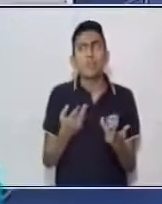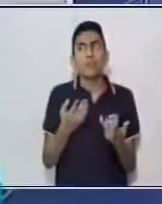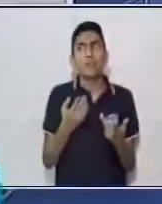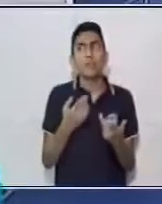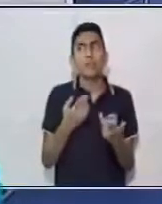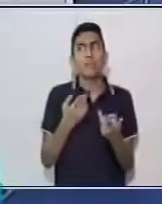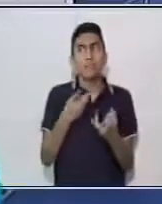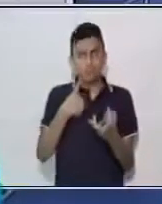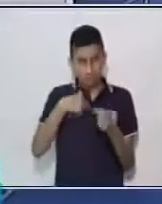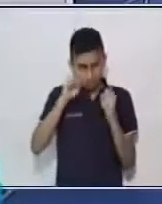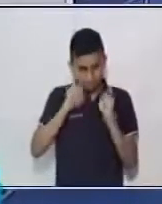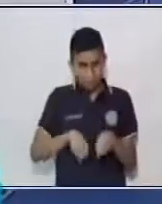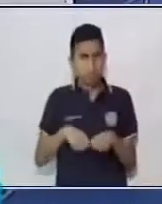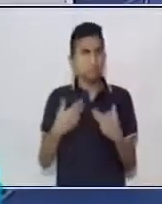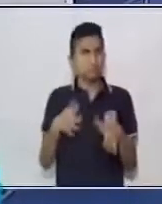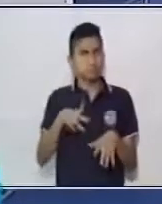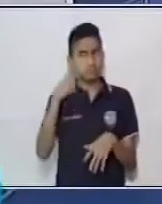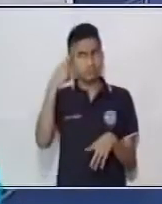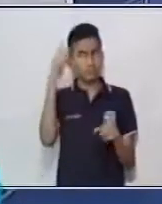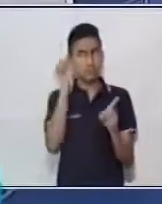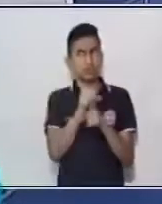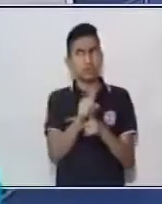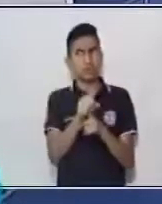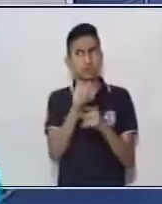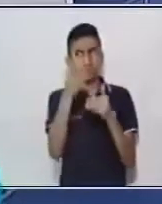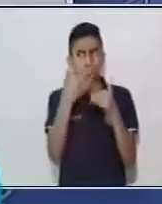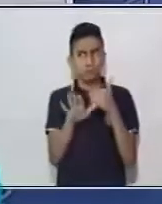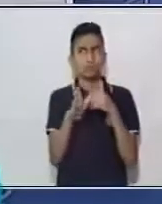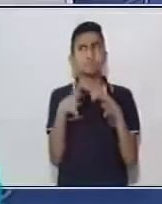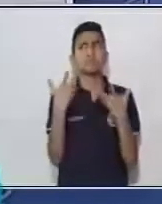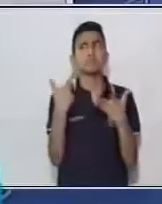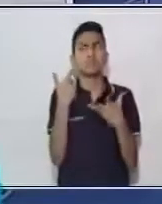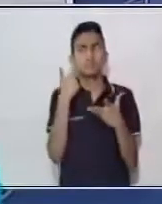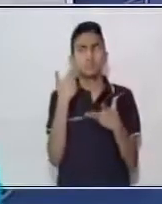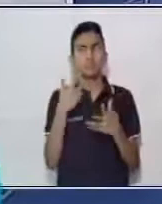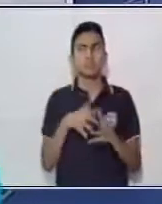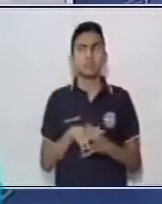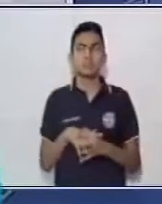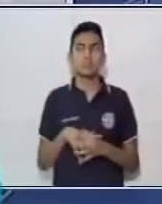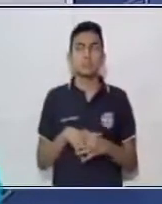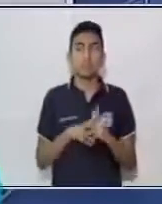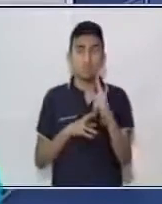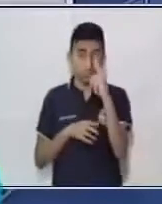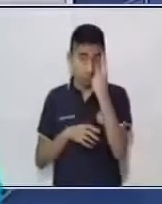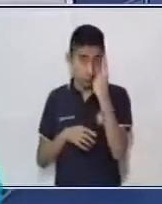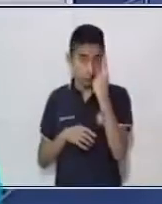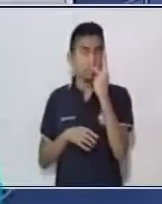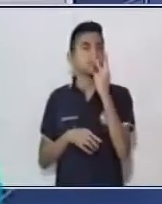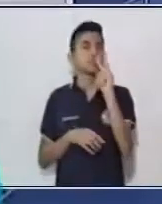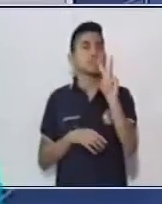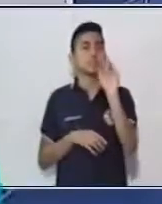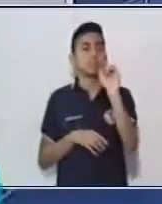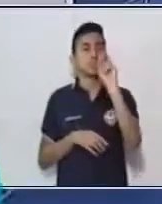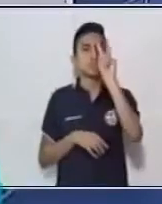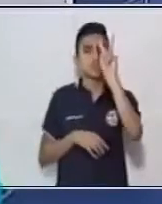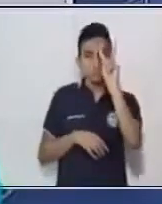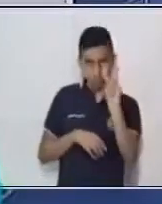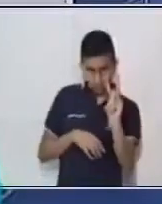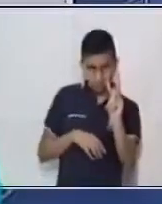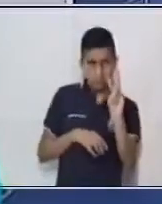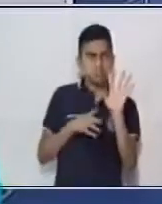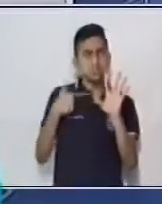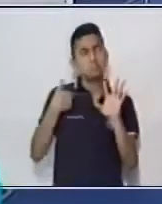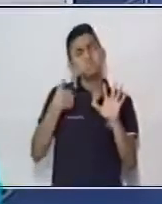permite incluso determinar todos estos aspectos? Únicamente el verbo voy. Con voy